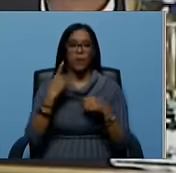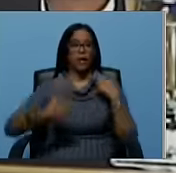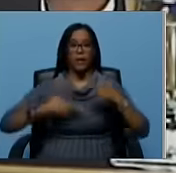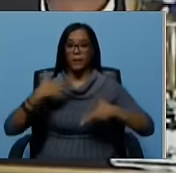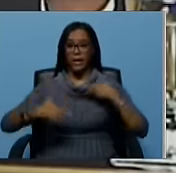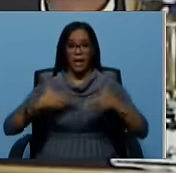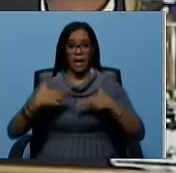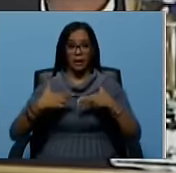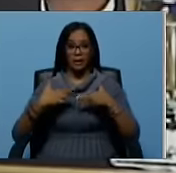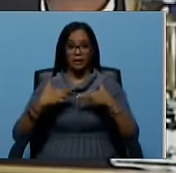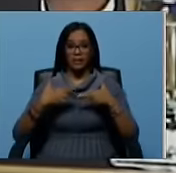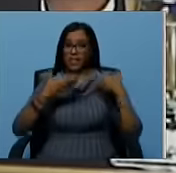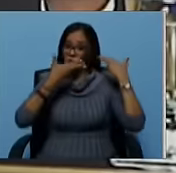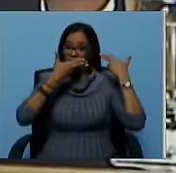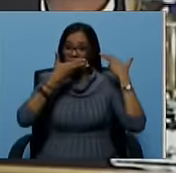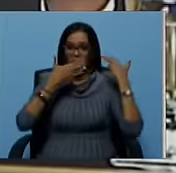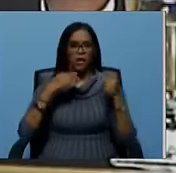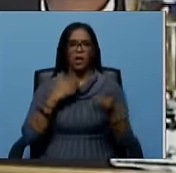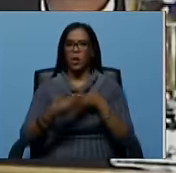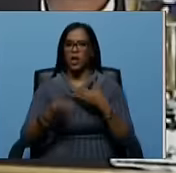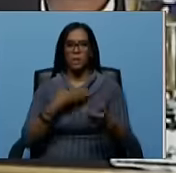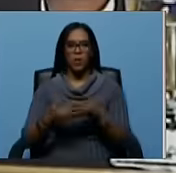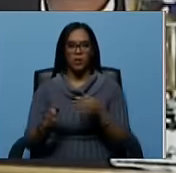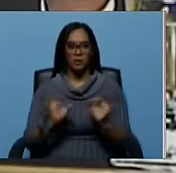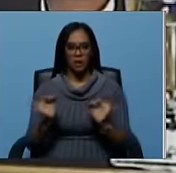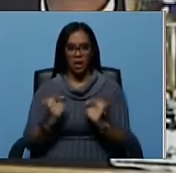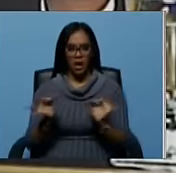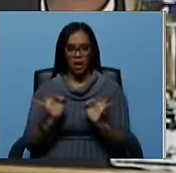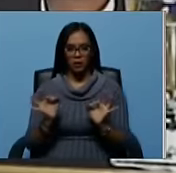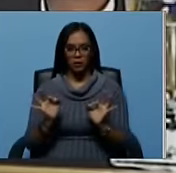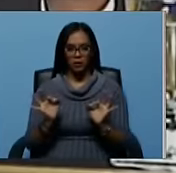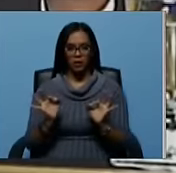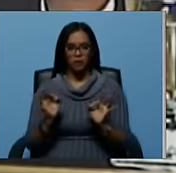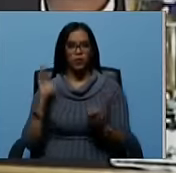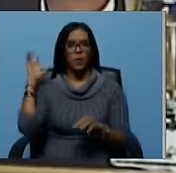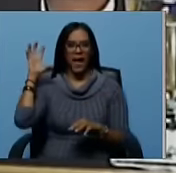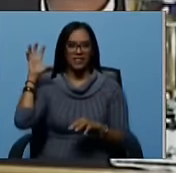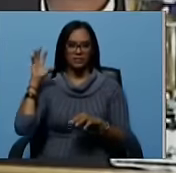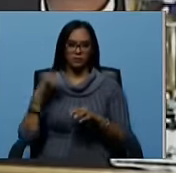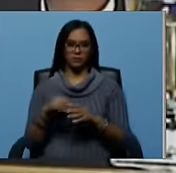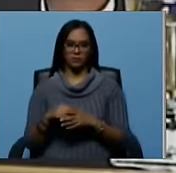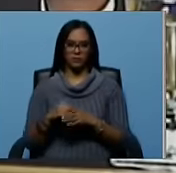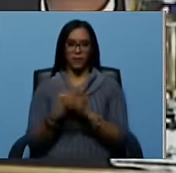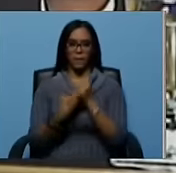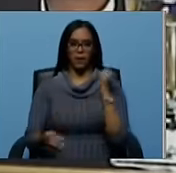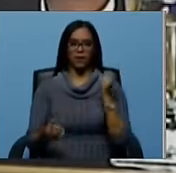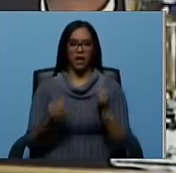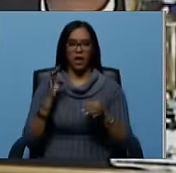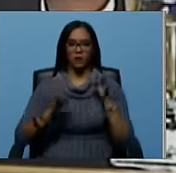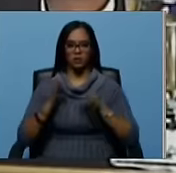una delincuente terrorista que no le importa para nada su país,